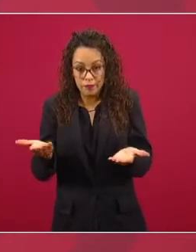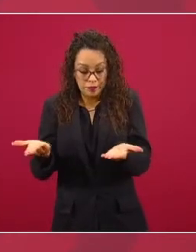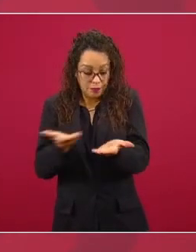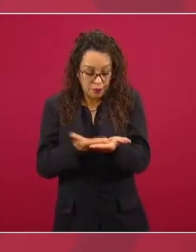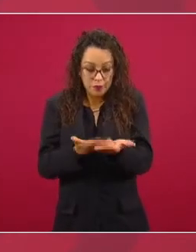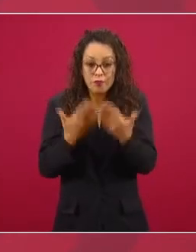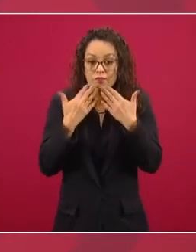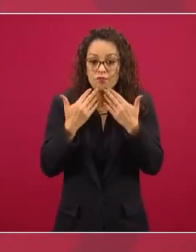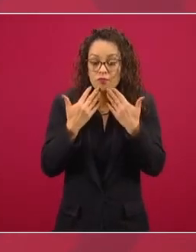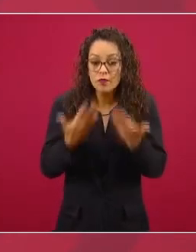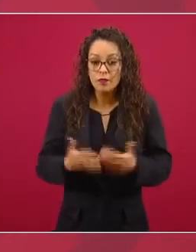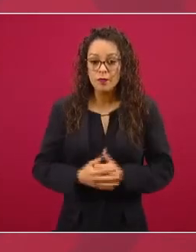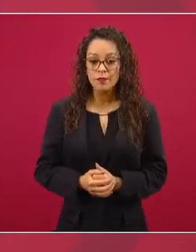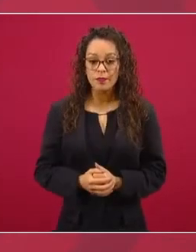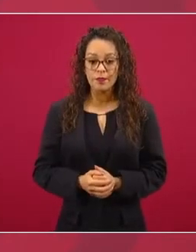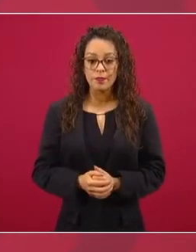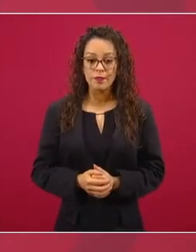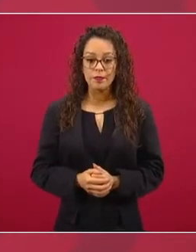tenían elementos.